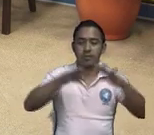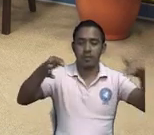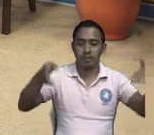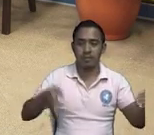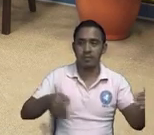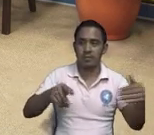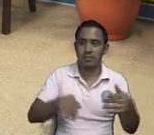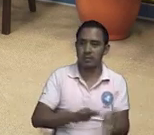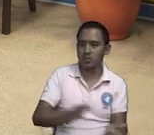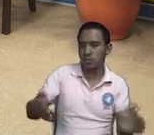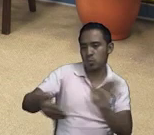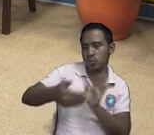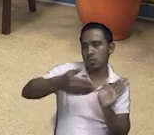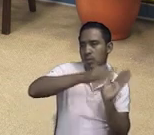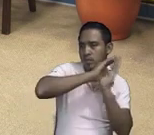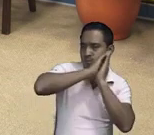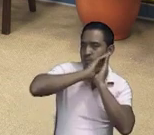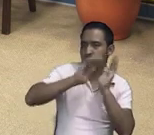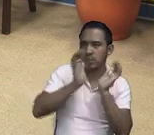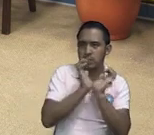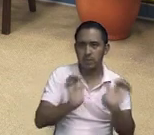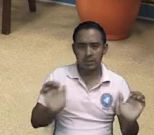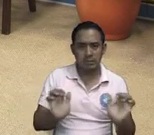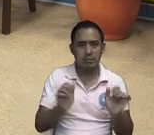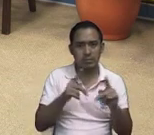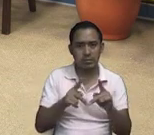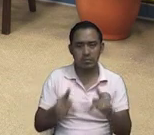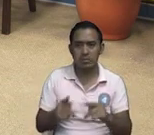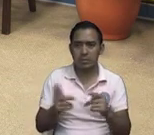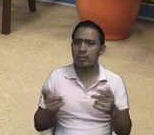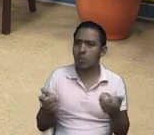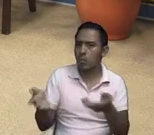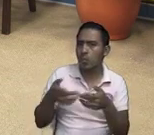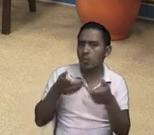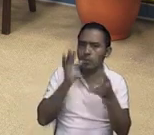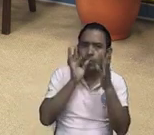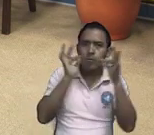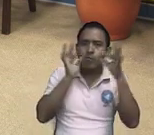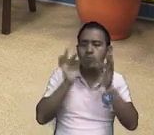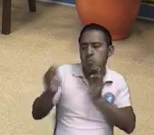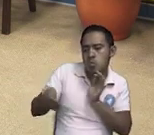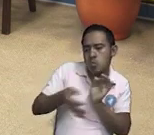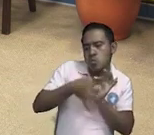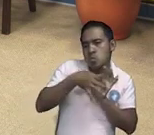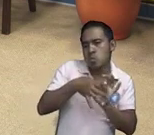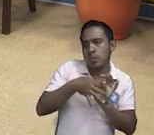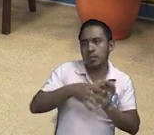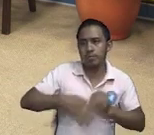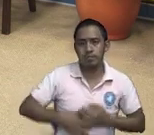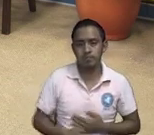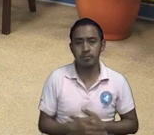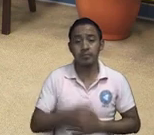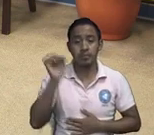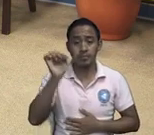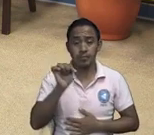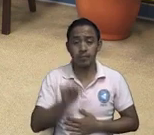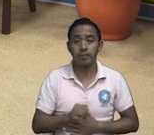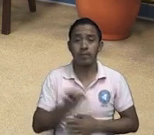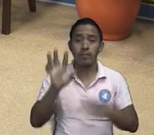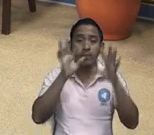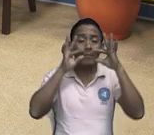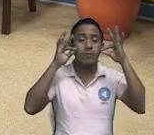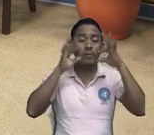Bueno. Hasta duermen. Hay casos de niños y personas que duermen con los gatos. En el caso de los gatos hay una enfermedad que es